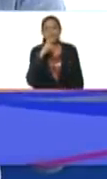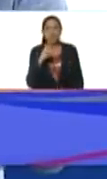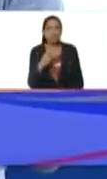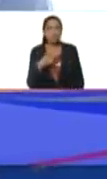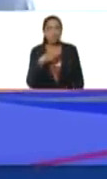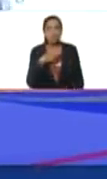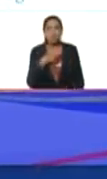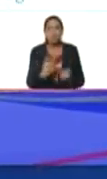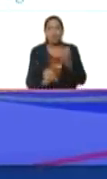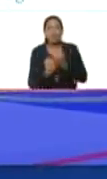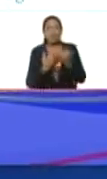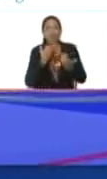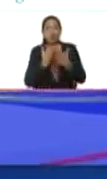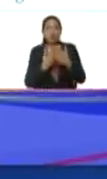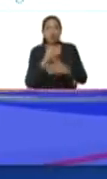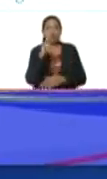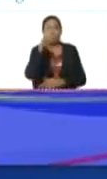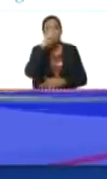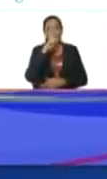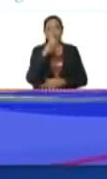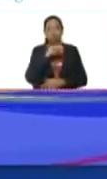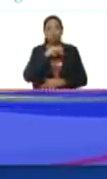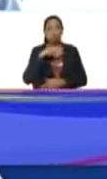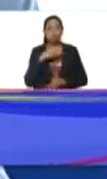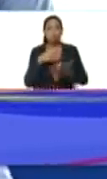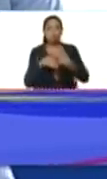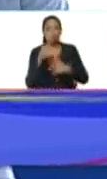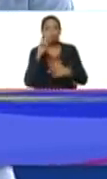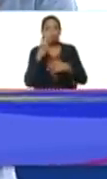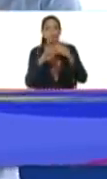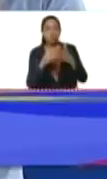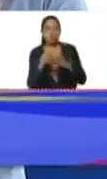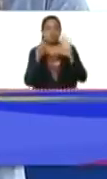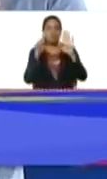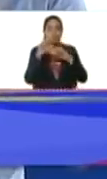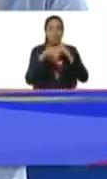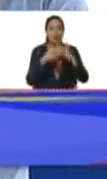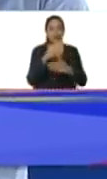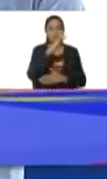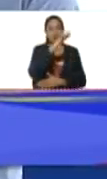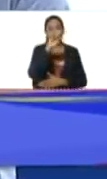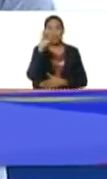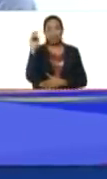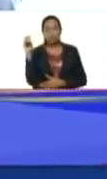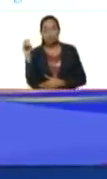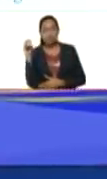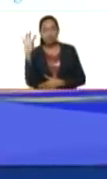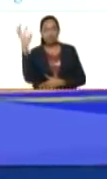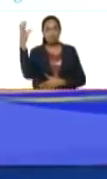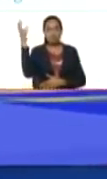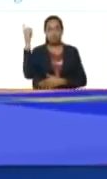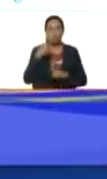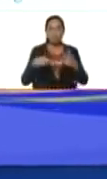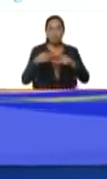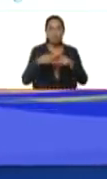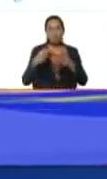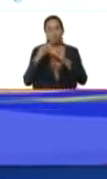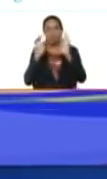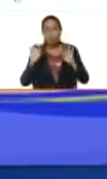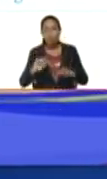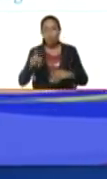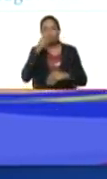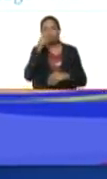Gracias a su apoyo, en apenas 2 años hemos pasado de 6 a 400 patrullas entre los distintos órganos de